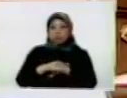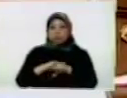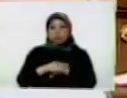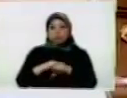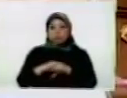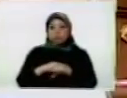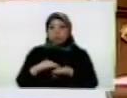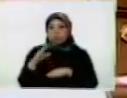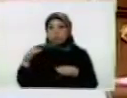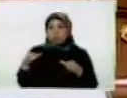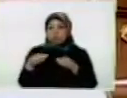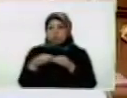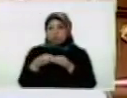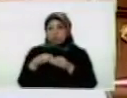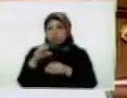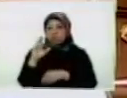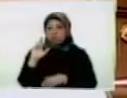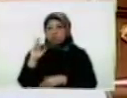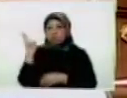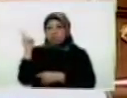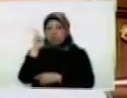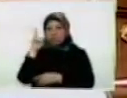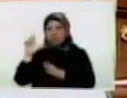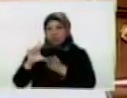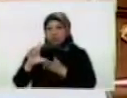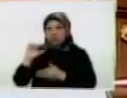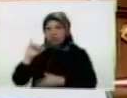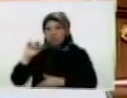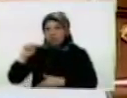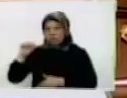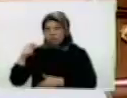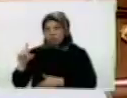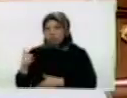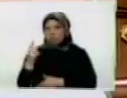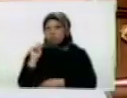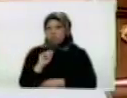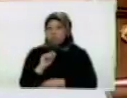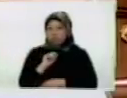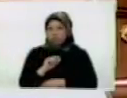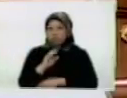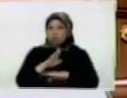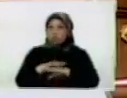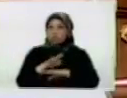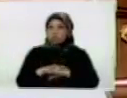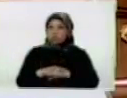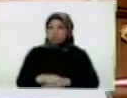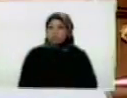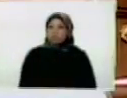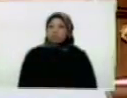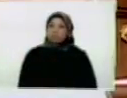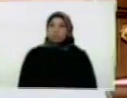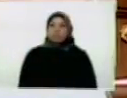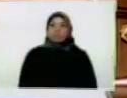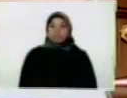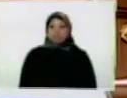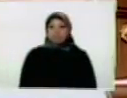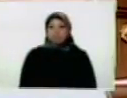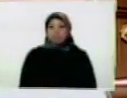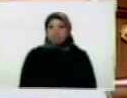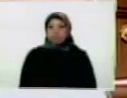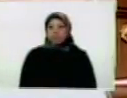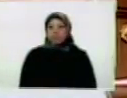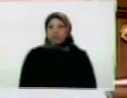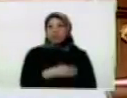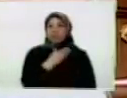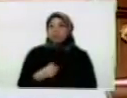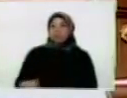el autodenominado Grupo de Lima. En el primer punto, la solicitud que hace el